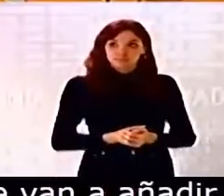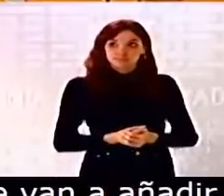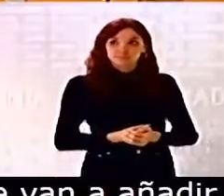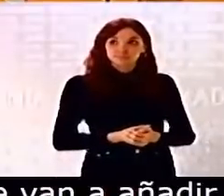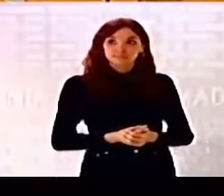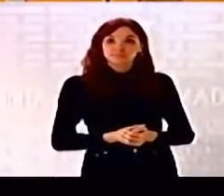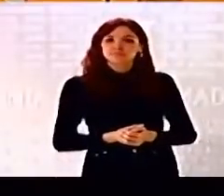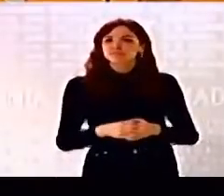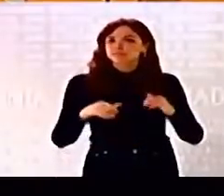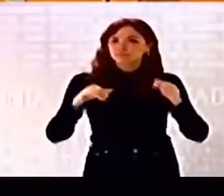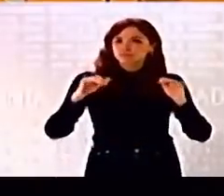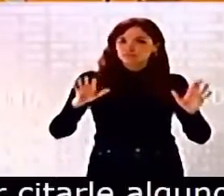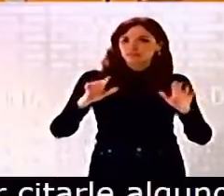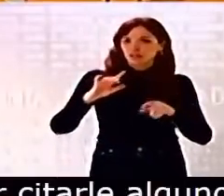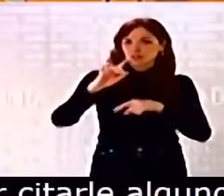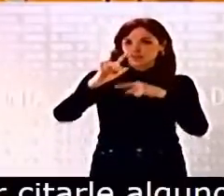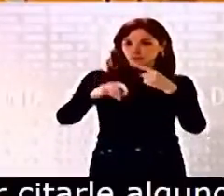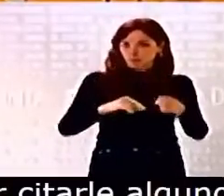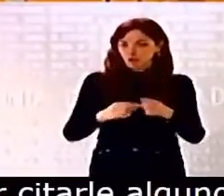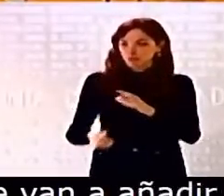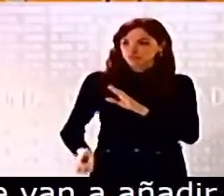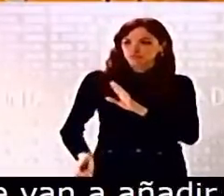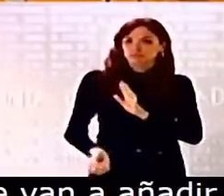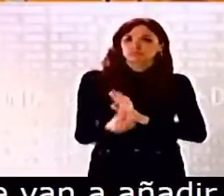No obstante, saldrá en la reseña de la rueda, ¿de acuerdo?